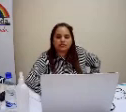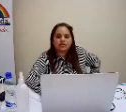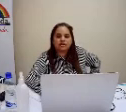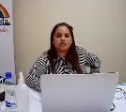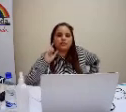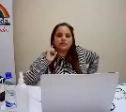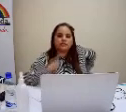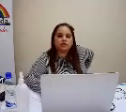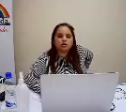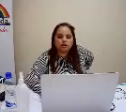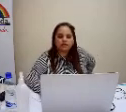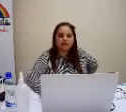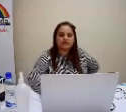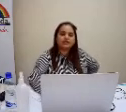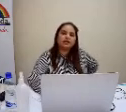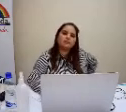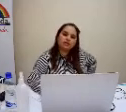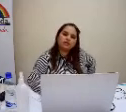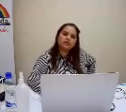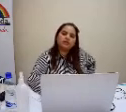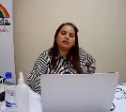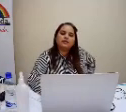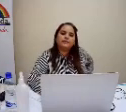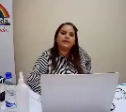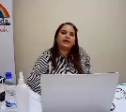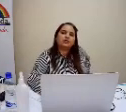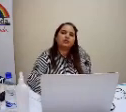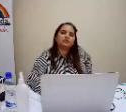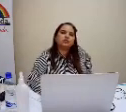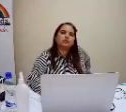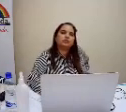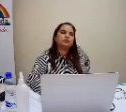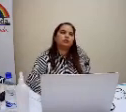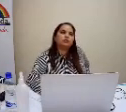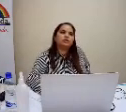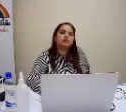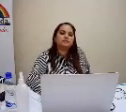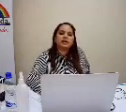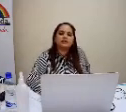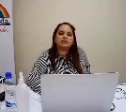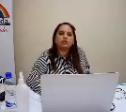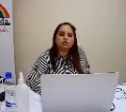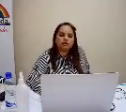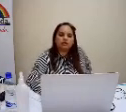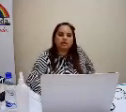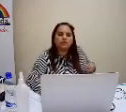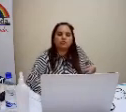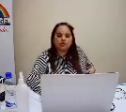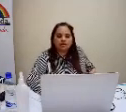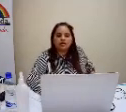que ellos suelen tener un pensamiento ambivalente. Quieren morir para no sentir más ese